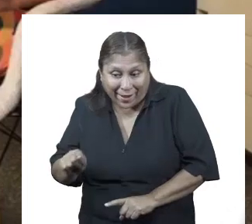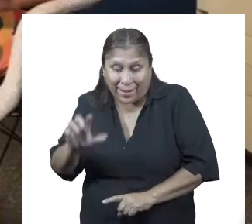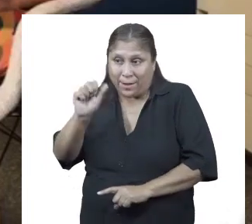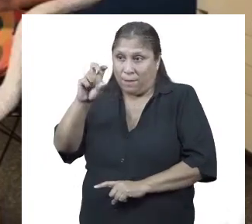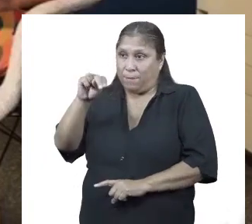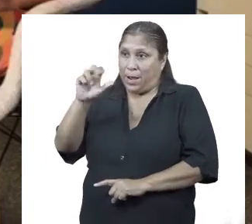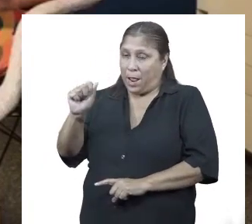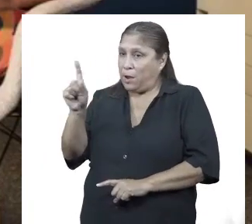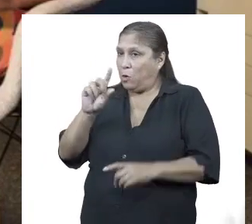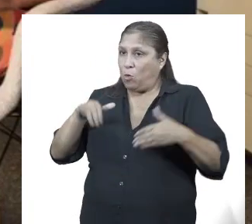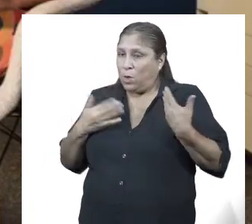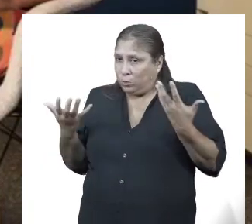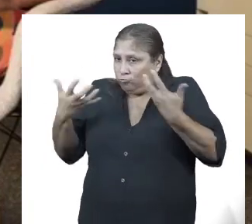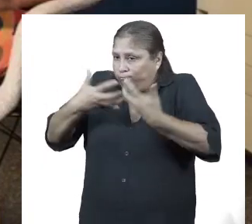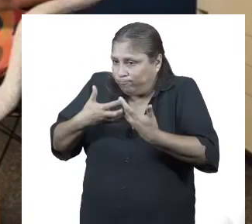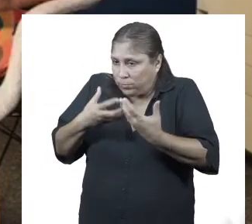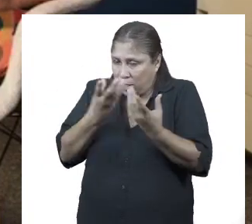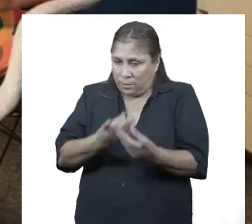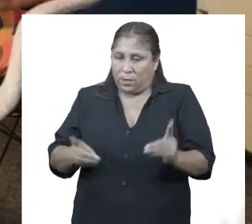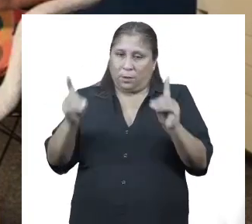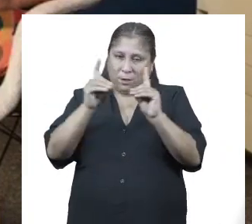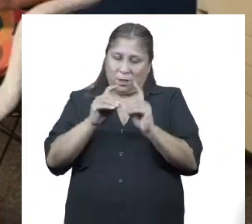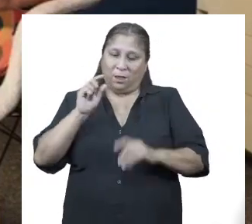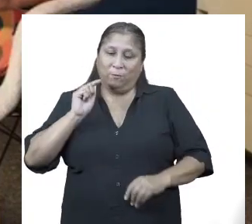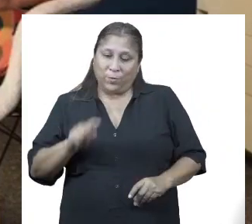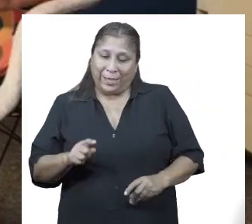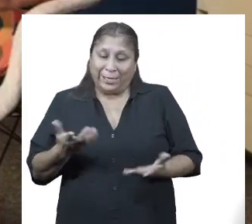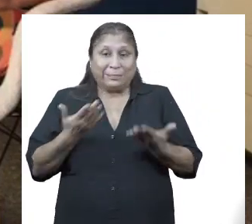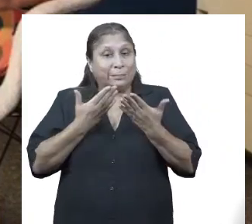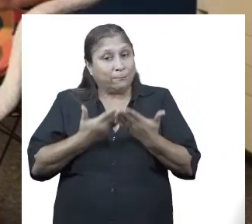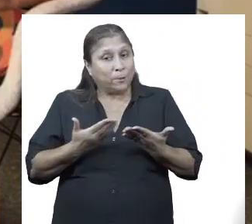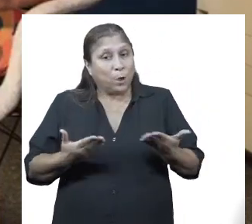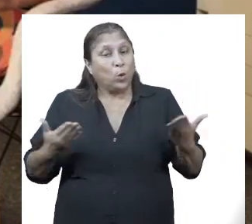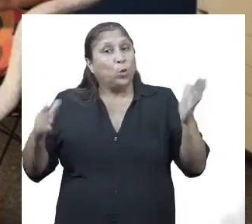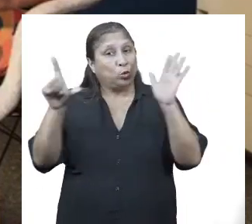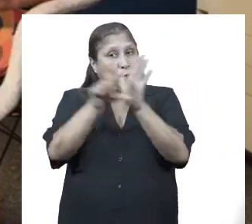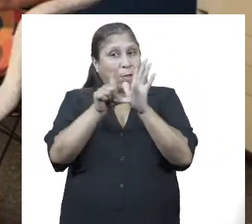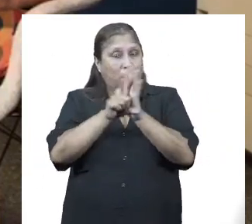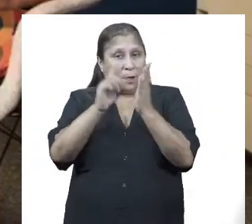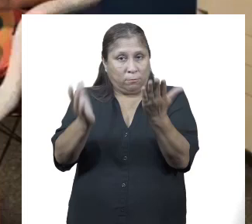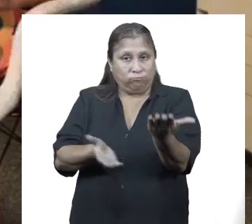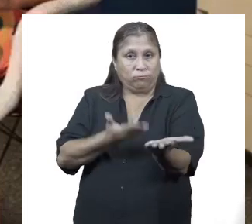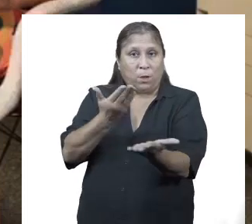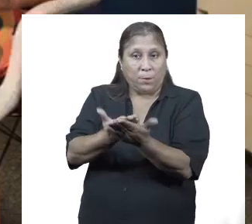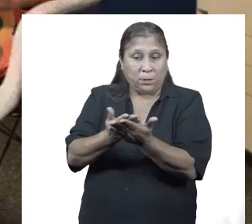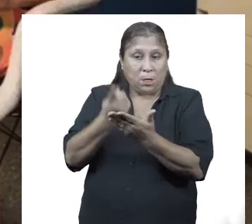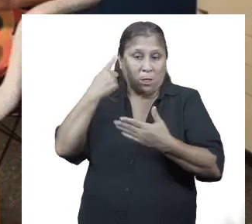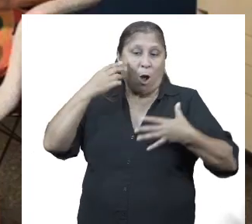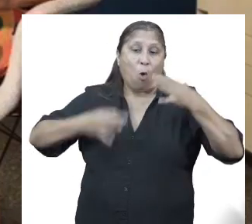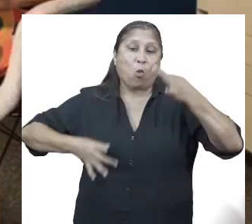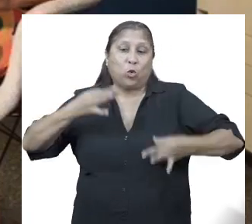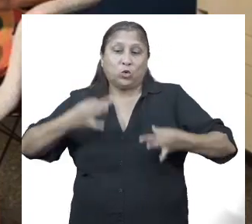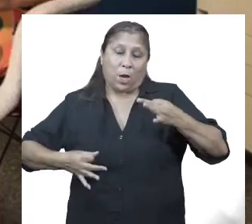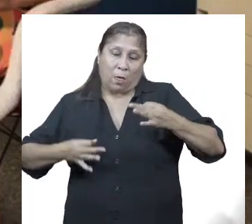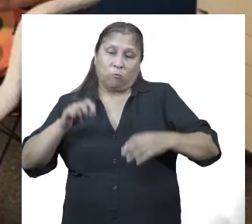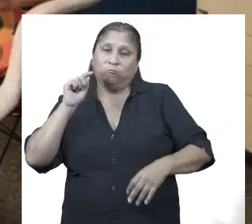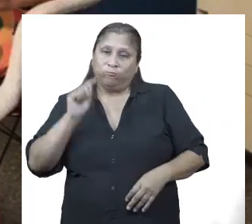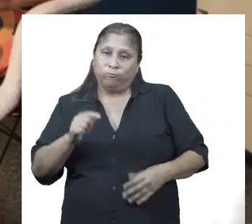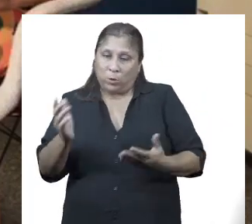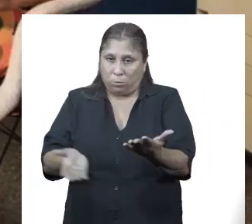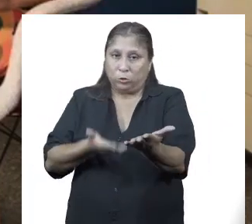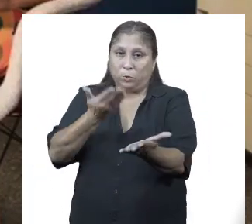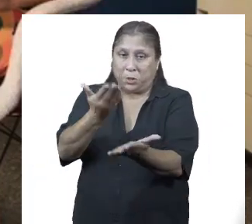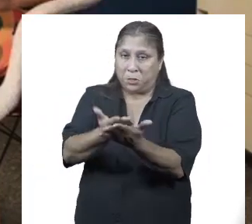resulta incompatible con su idea de dignidad. Este recurso legal se ha presentado ante un juzgado constitucional. Lo